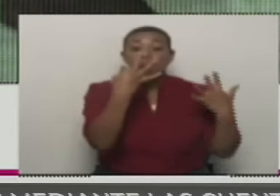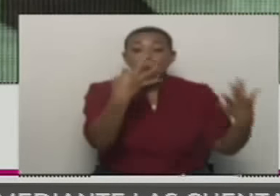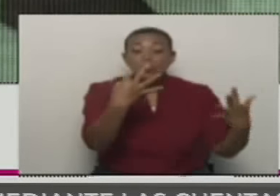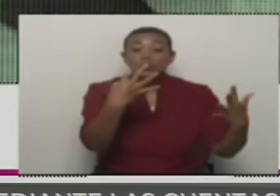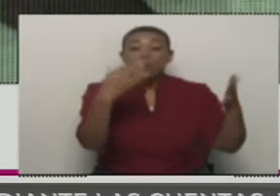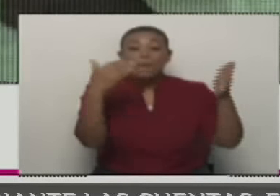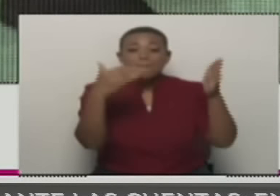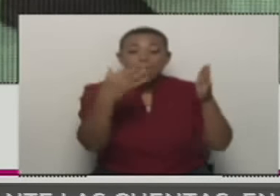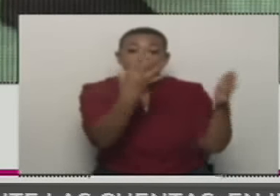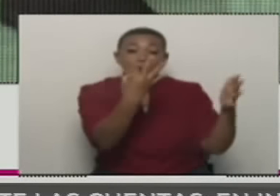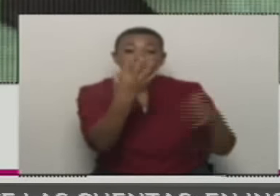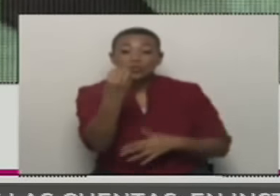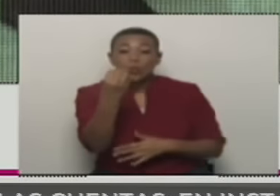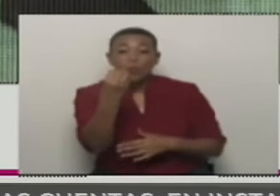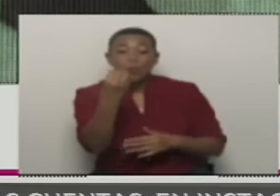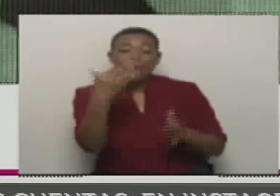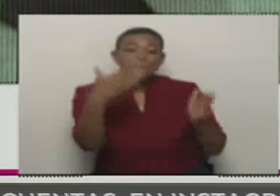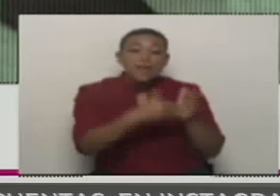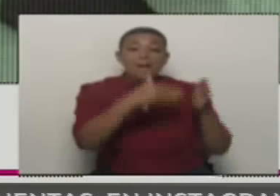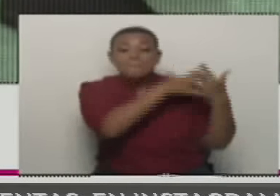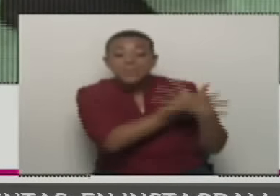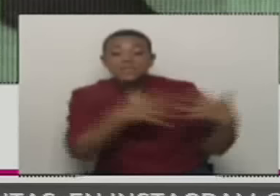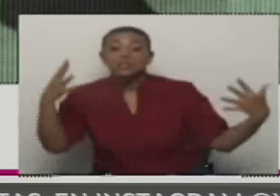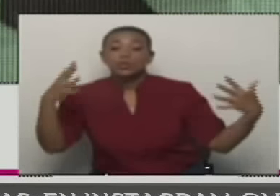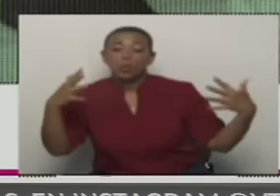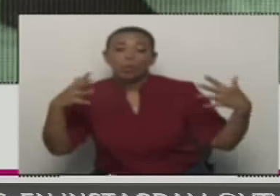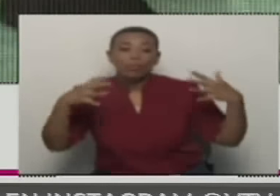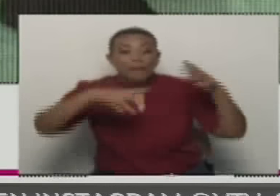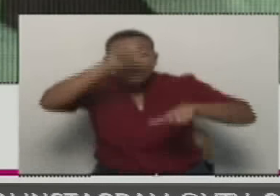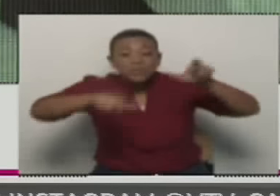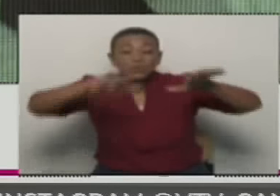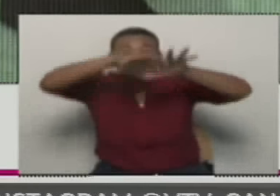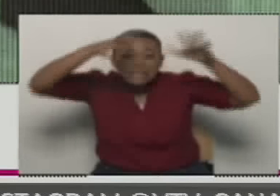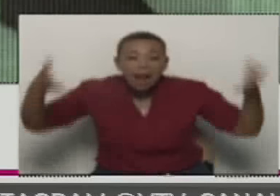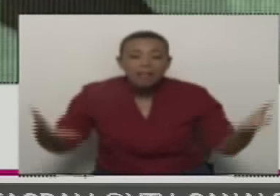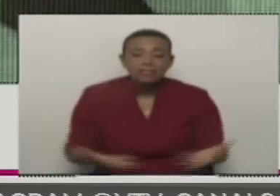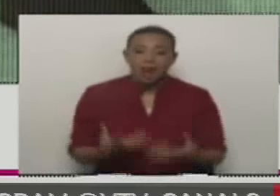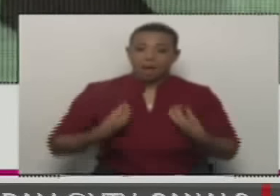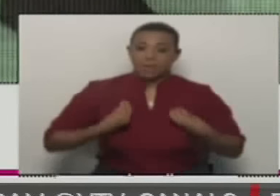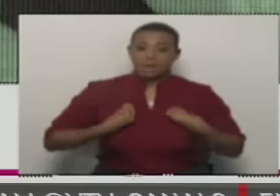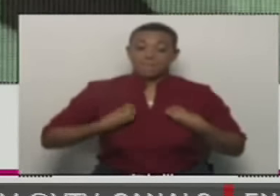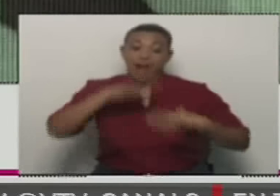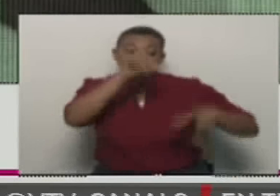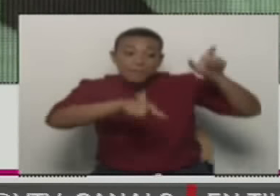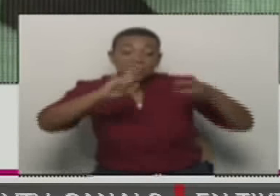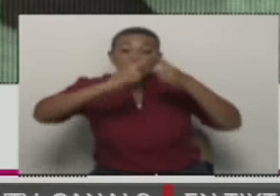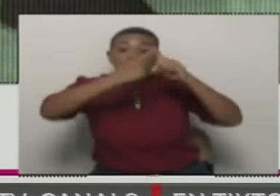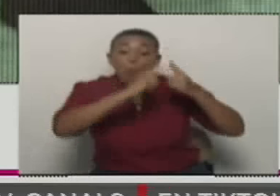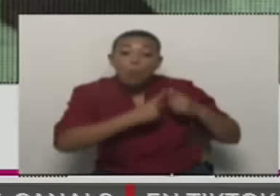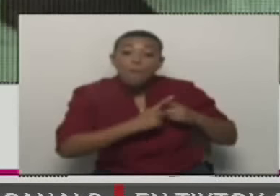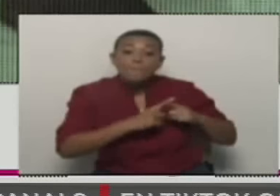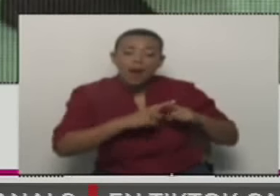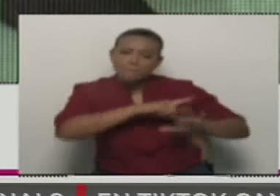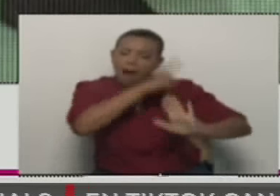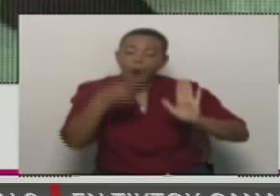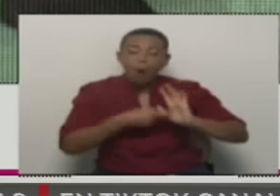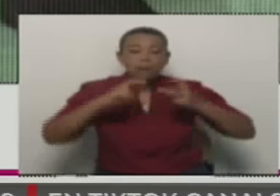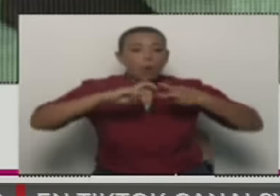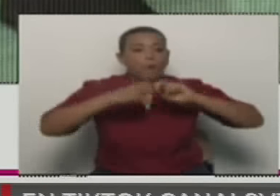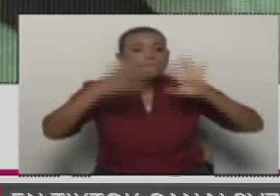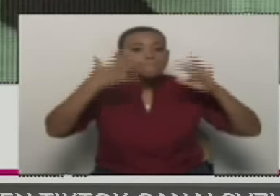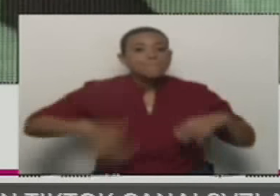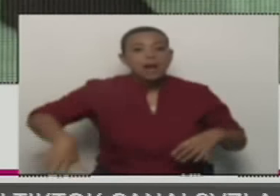millones de hombres y mujeres sobre el planeta Tierra. Es la sociedad más compleja que jamás